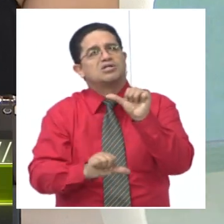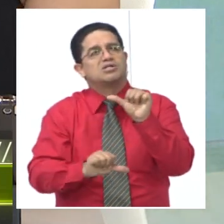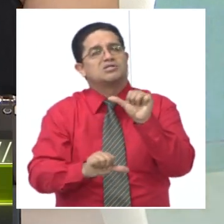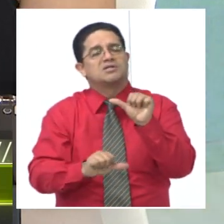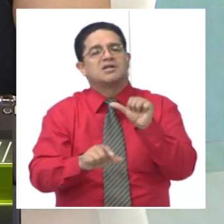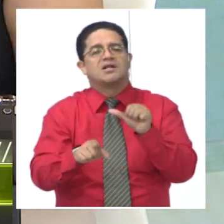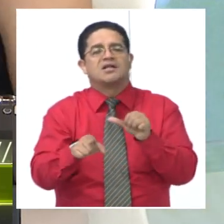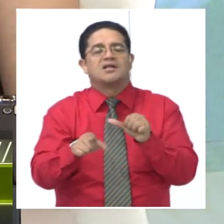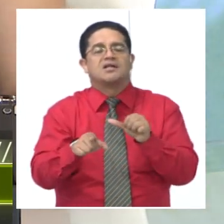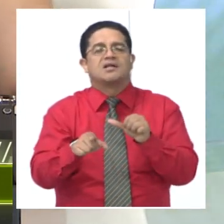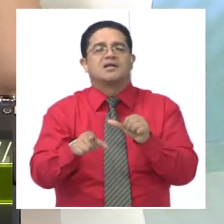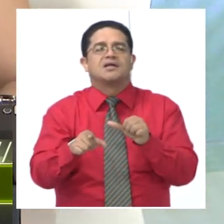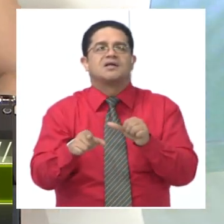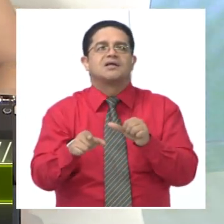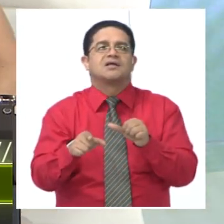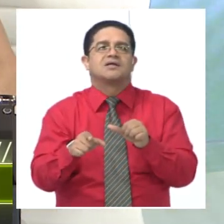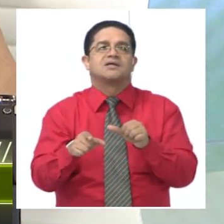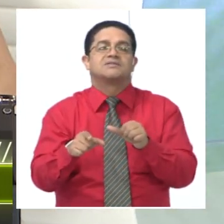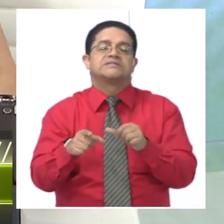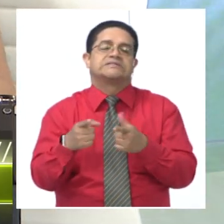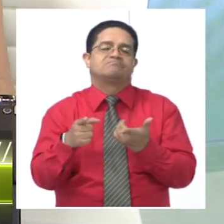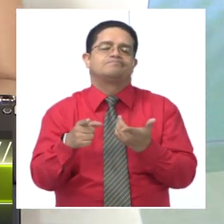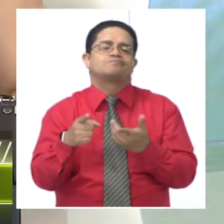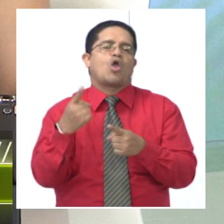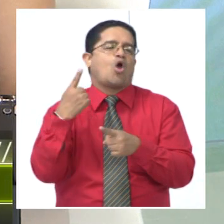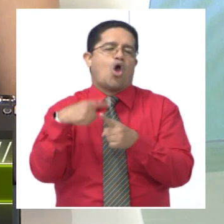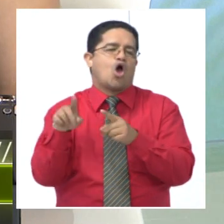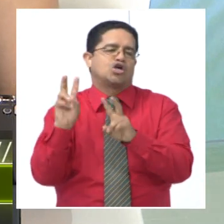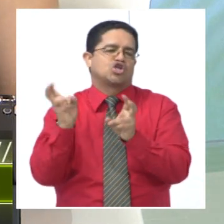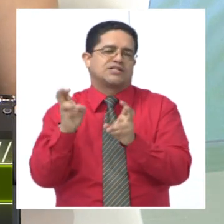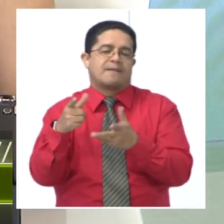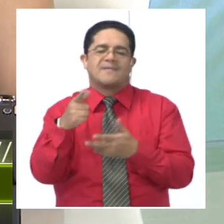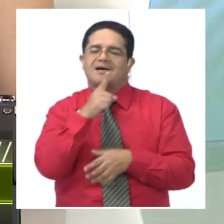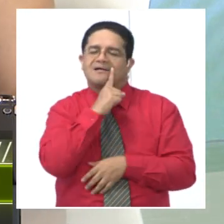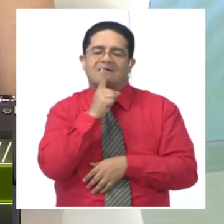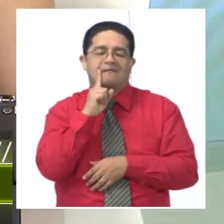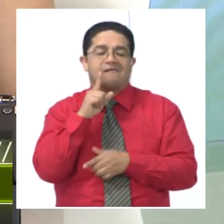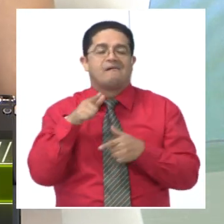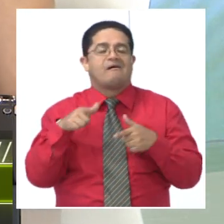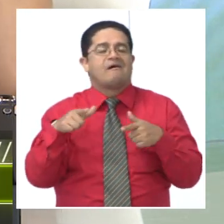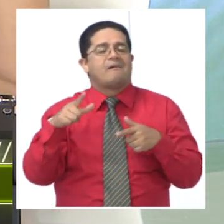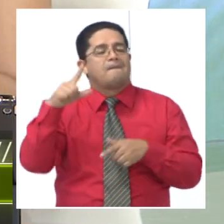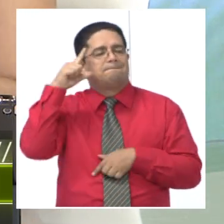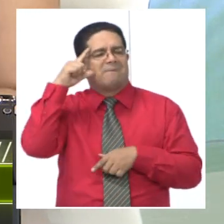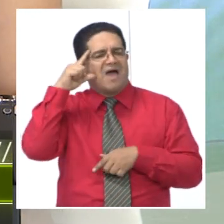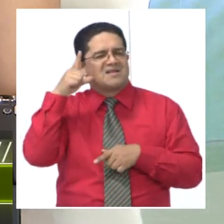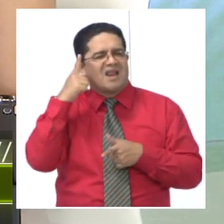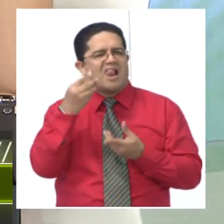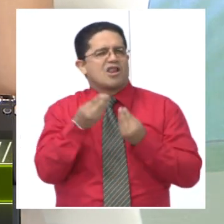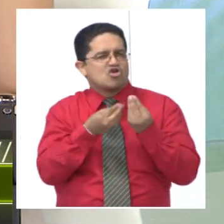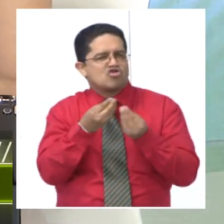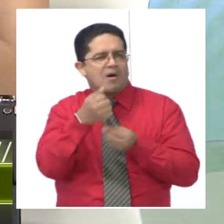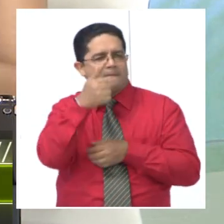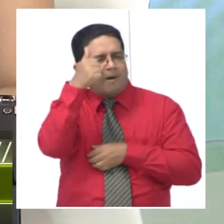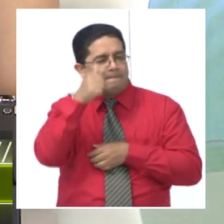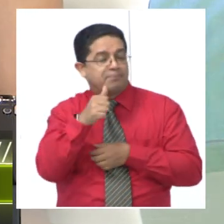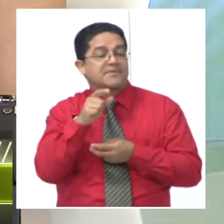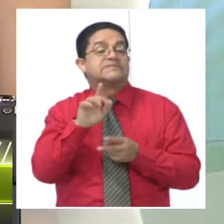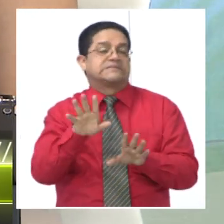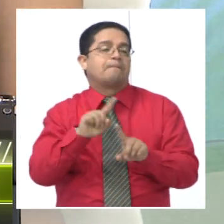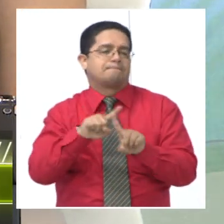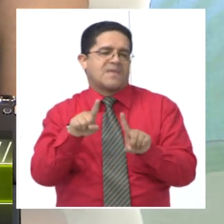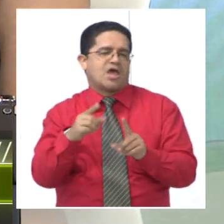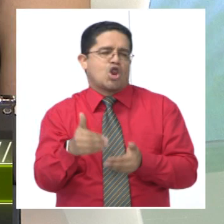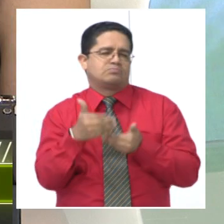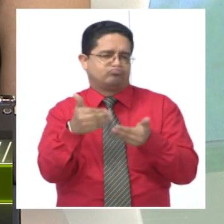prolaxo. Nilda, te los dejamos para otro espacio. Hoy nos vamos a dedicar al cáncer de cuello uterino, que es bastante importante, igual que el prolaxo, pero eso lo haremos en